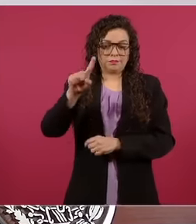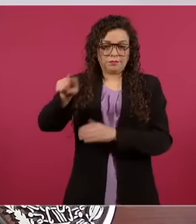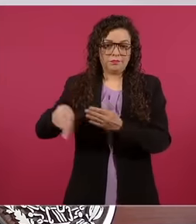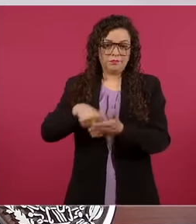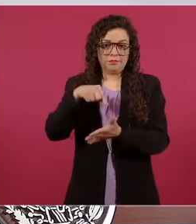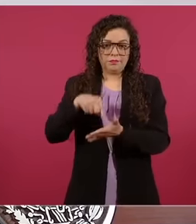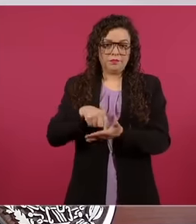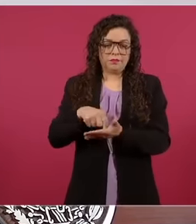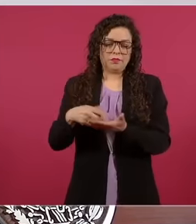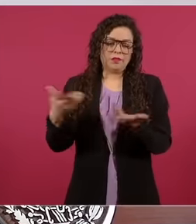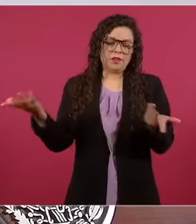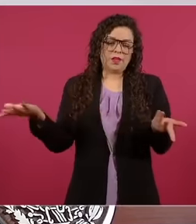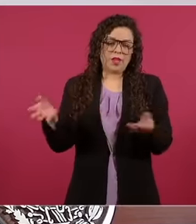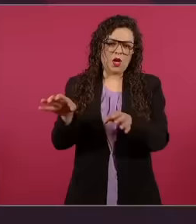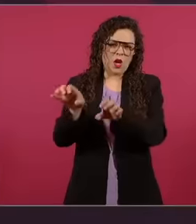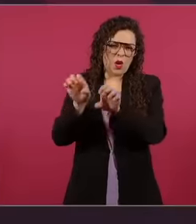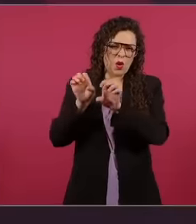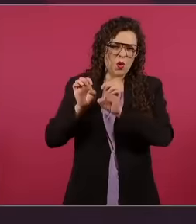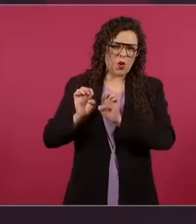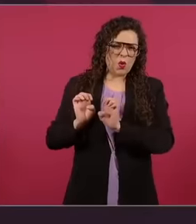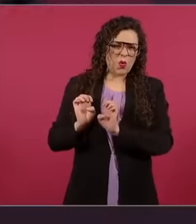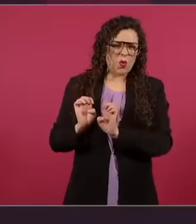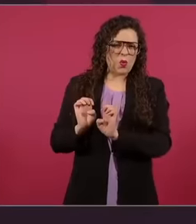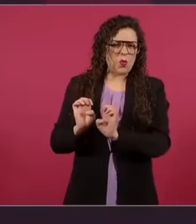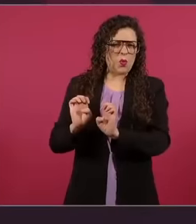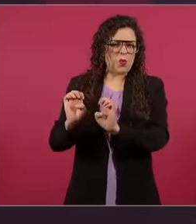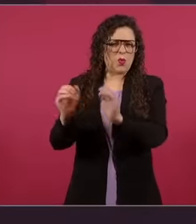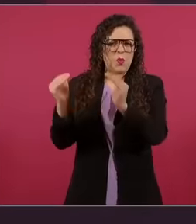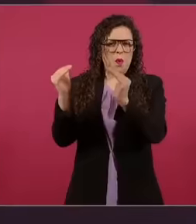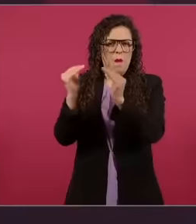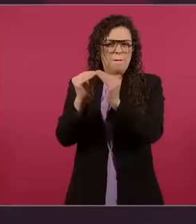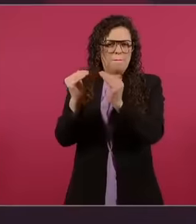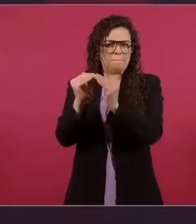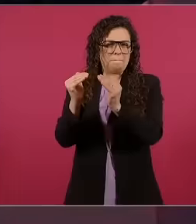Una mansión con lago artificial y